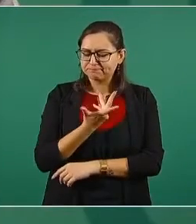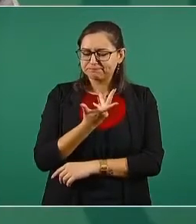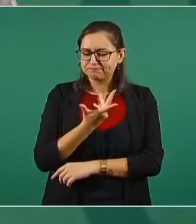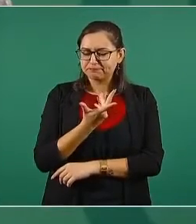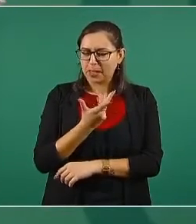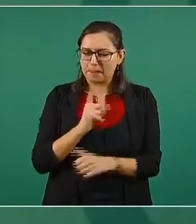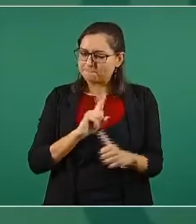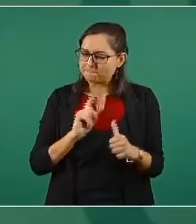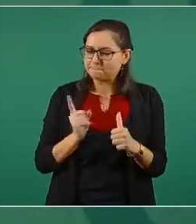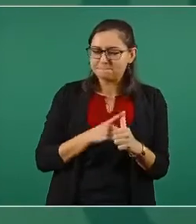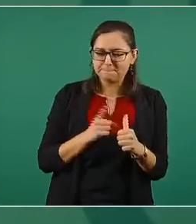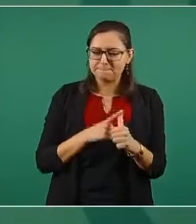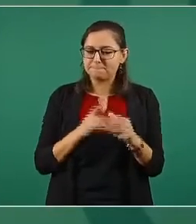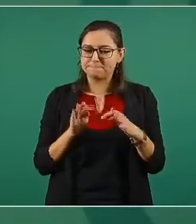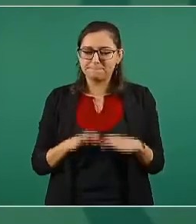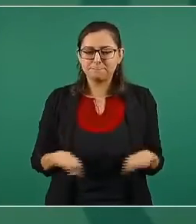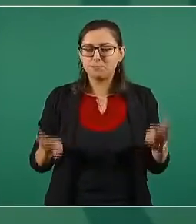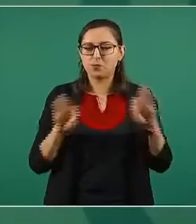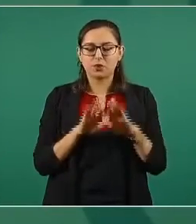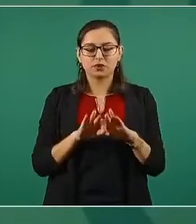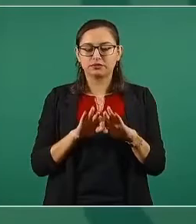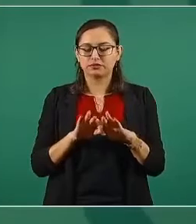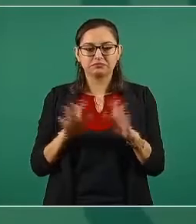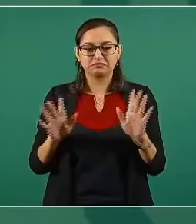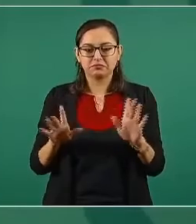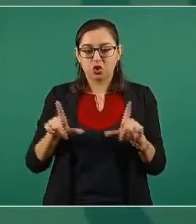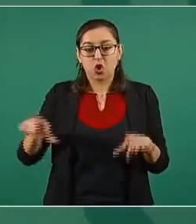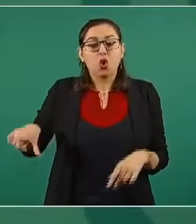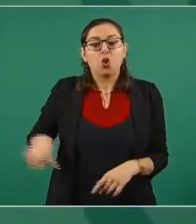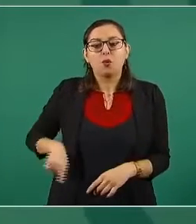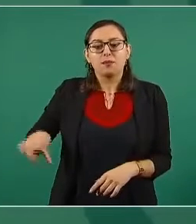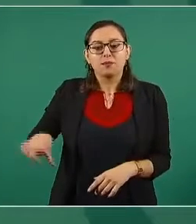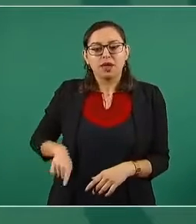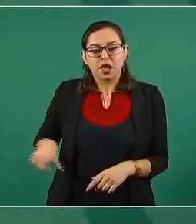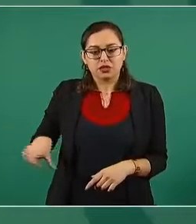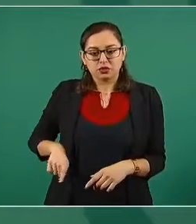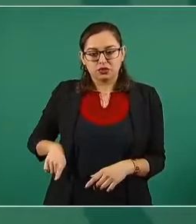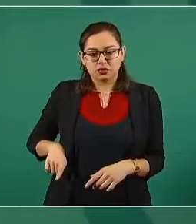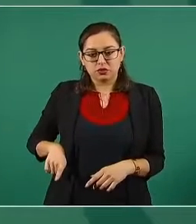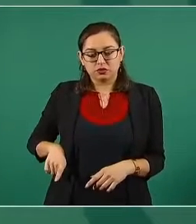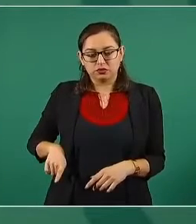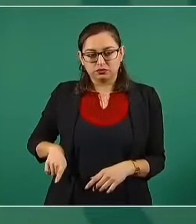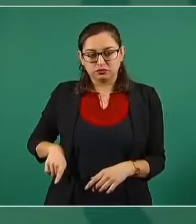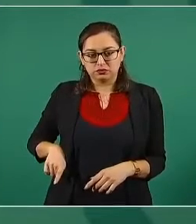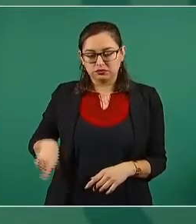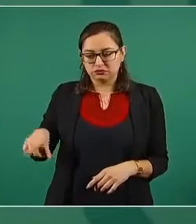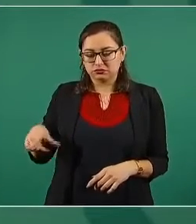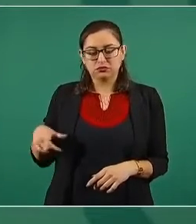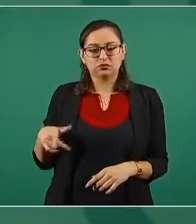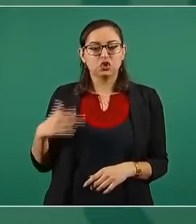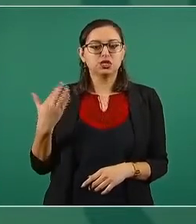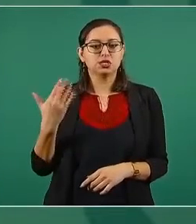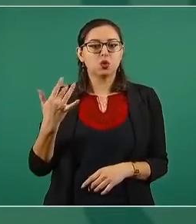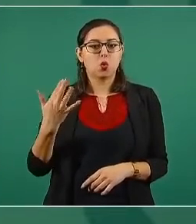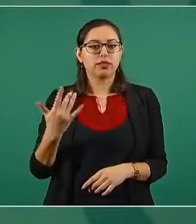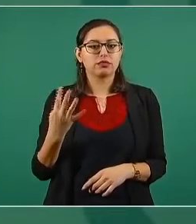hacerse cargo del 54% del mercado nacional.